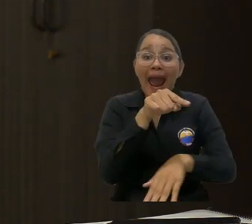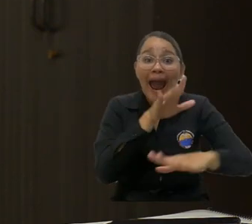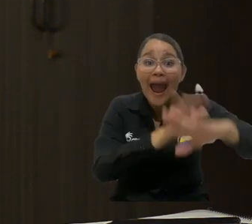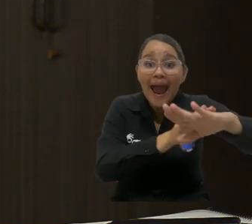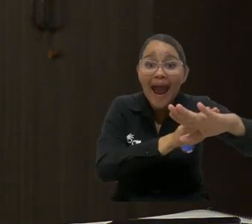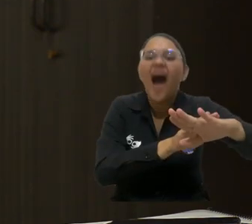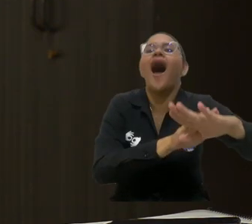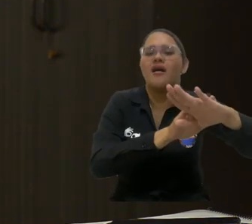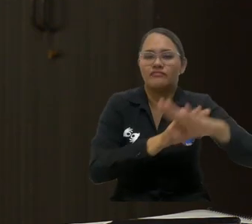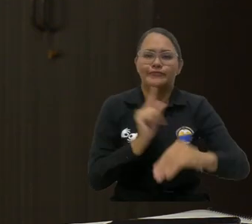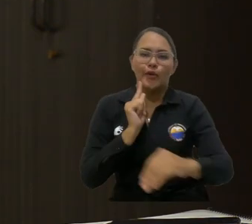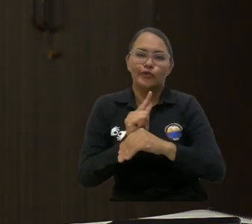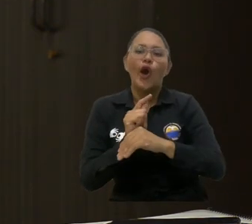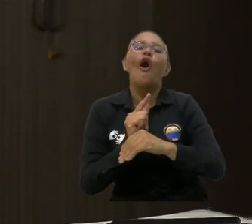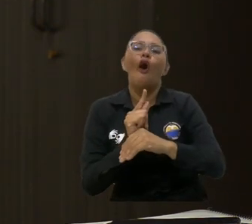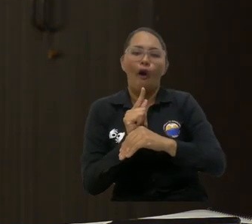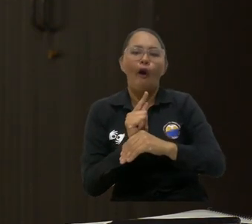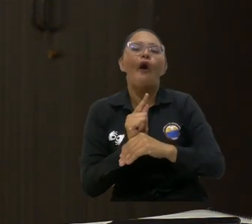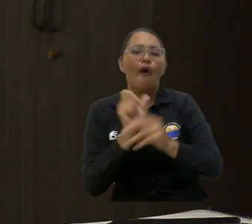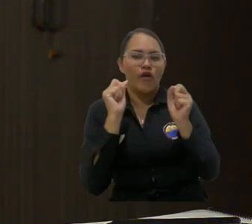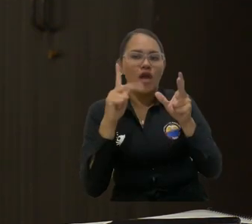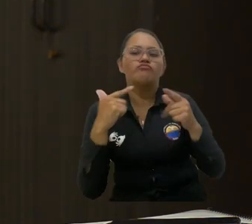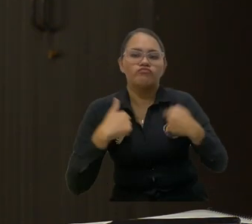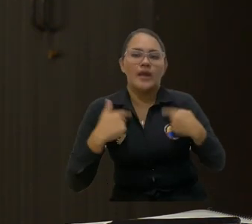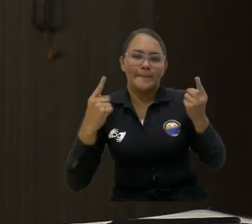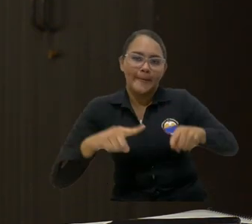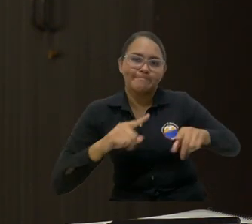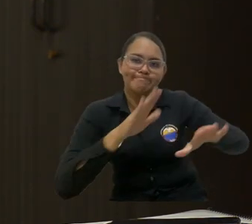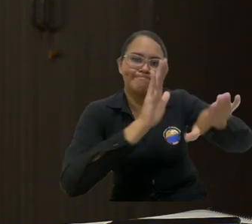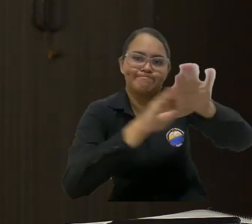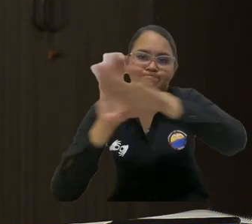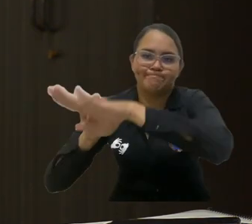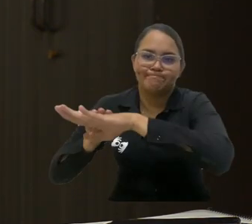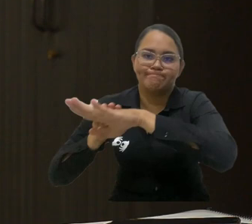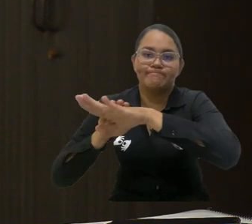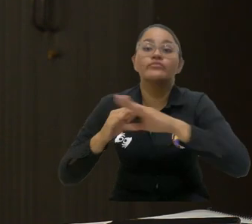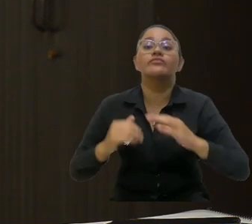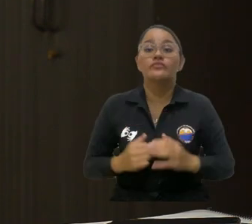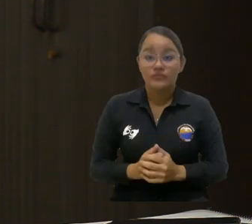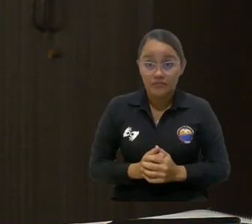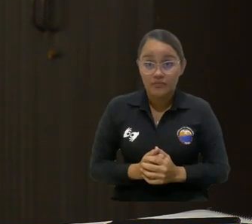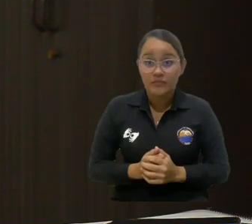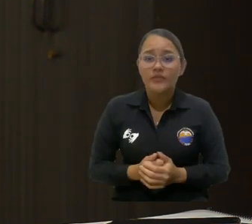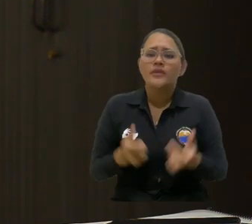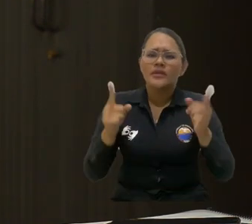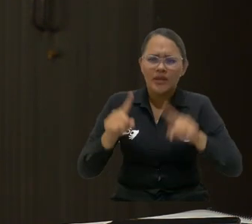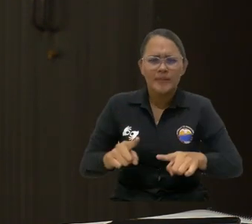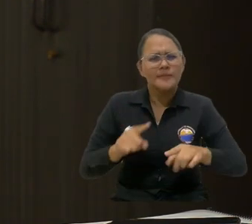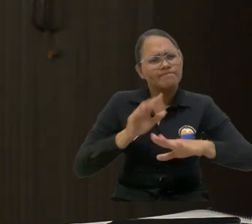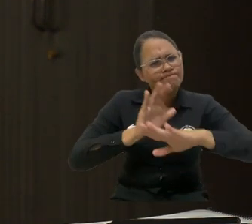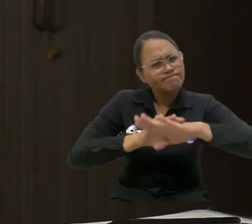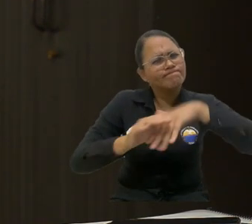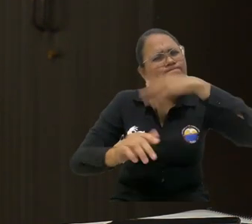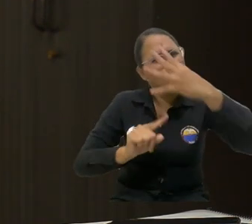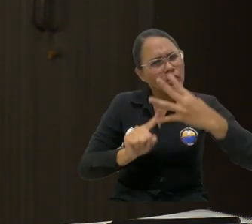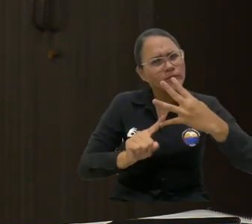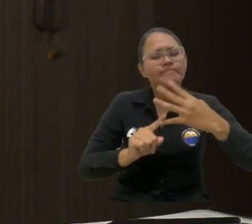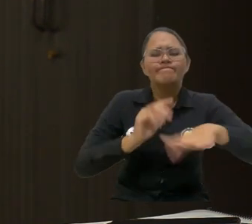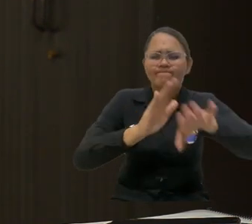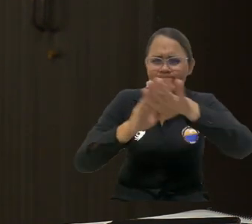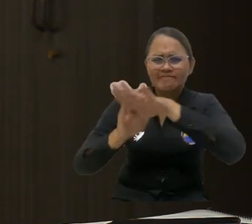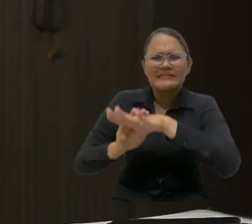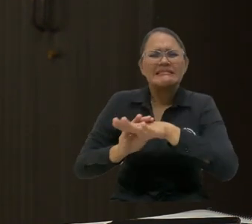decidió hacer este pronunciamiento aclaratorio. Cuarto, ante los hechos, nos solidarizamos